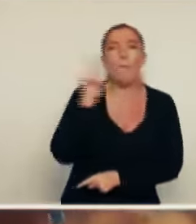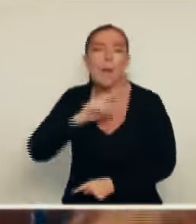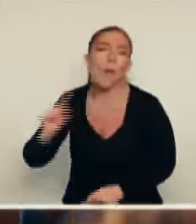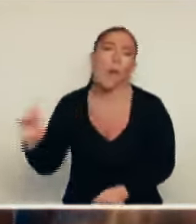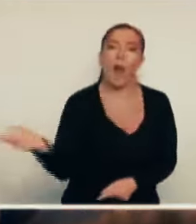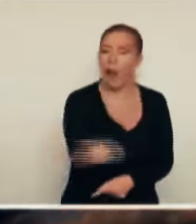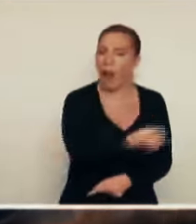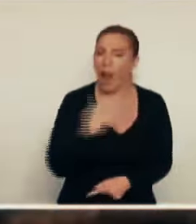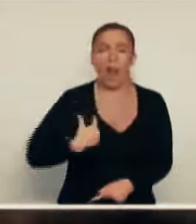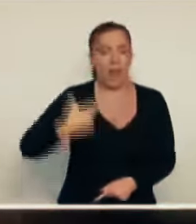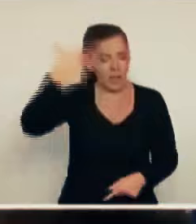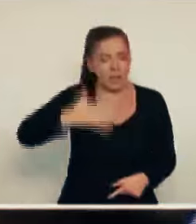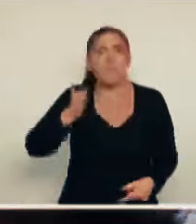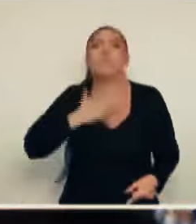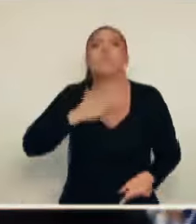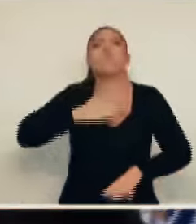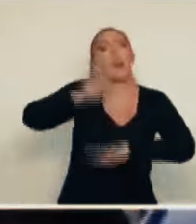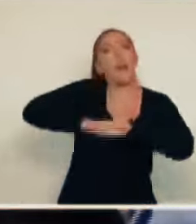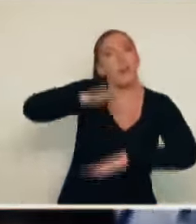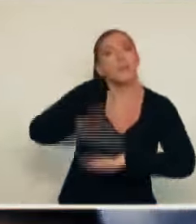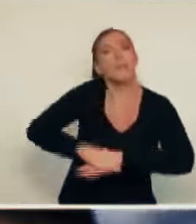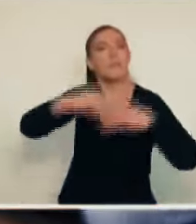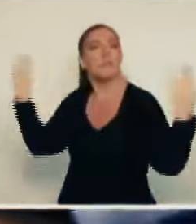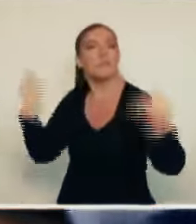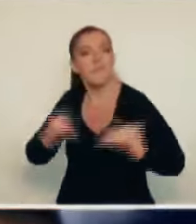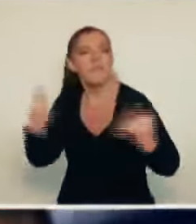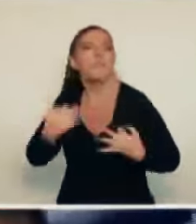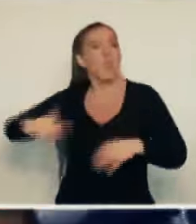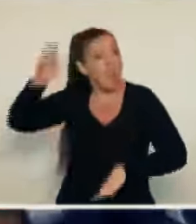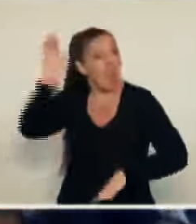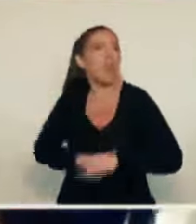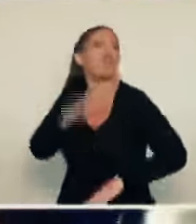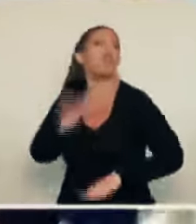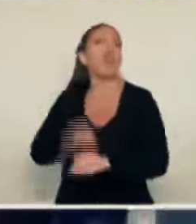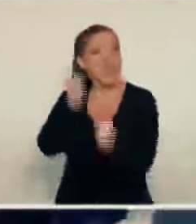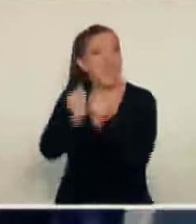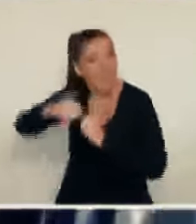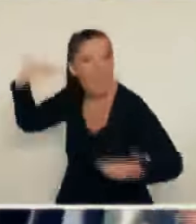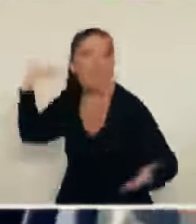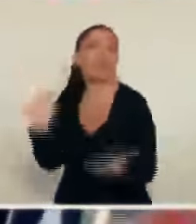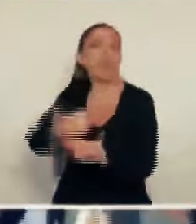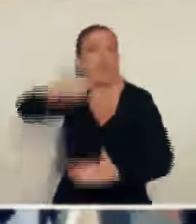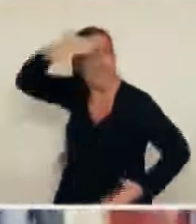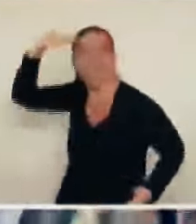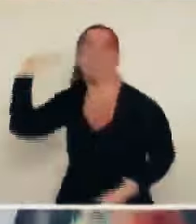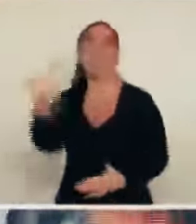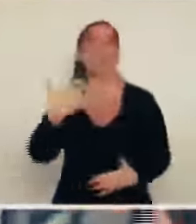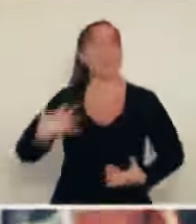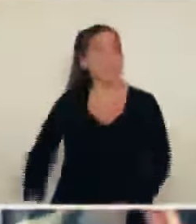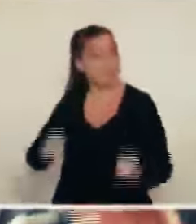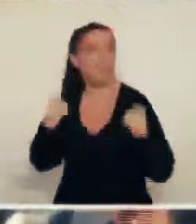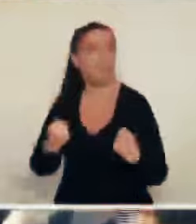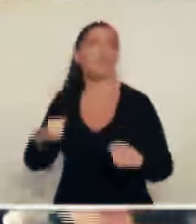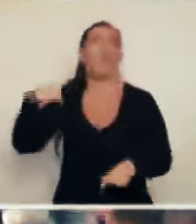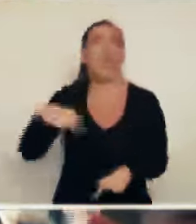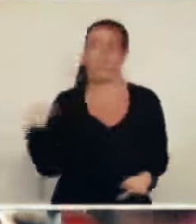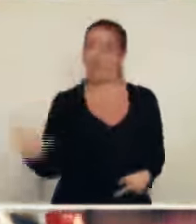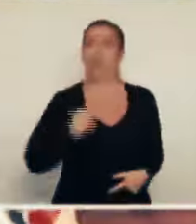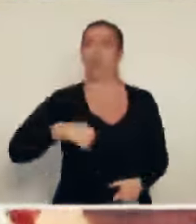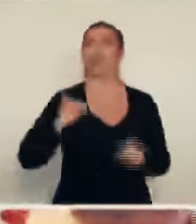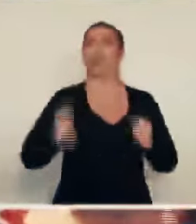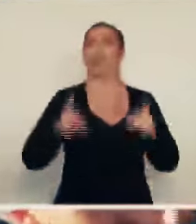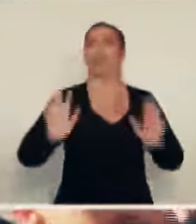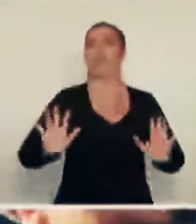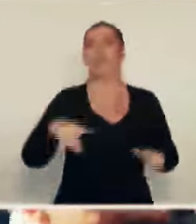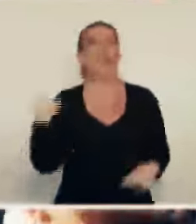carne y hueso con responsabilidades especiales que se hacen cargo de la historia y le hacen frente con coraje. Eso fuimos,